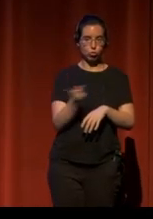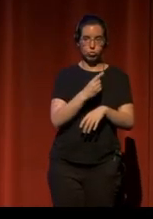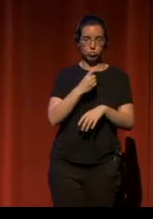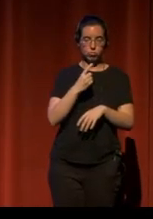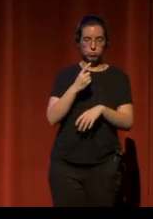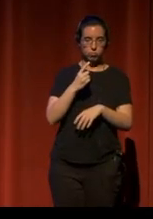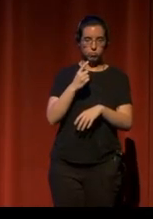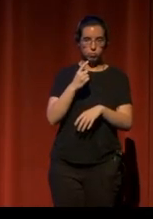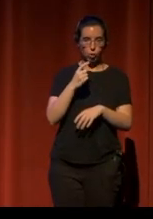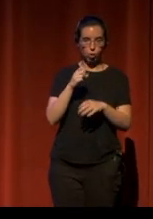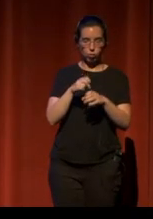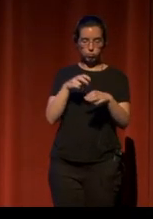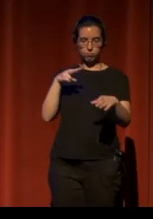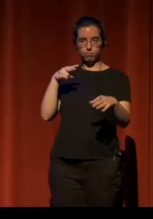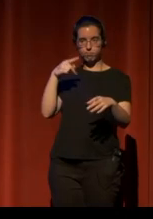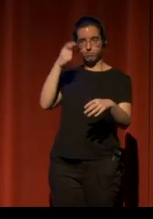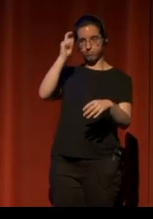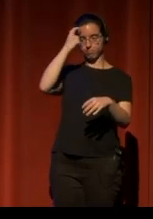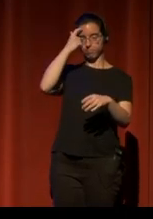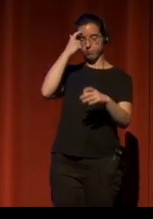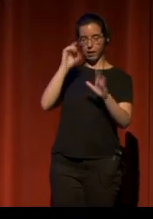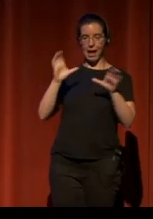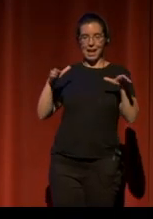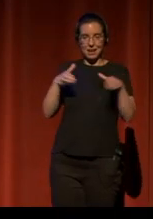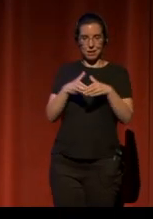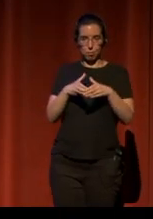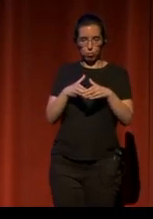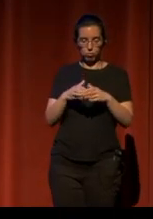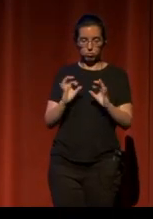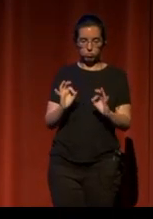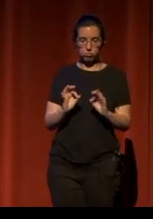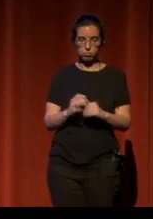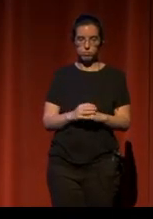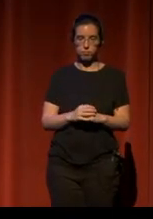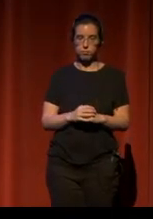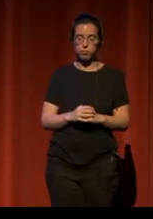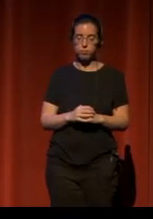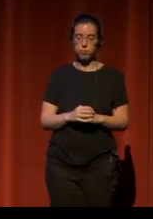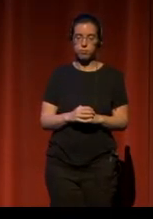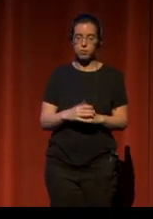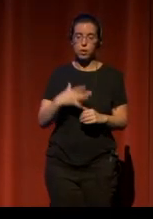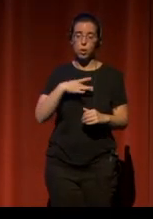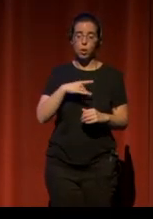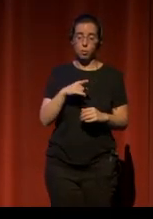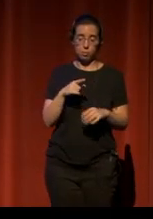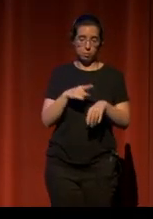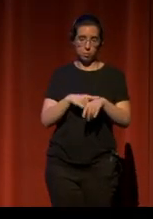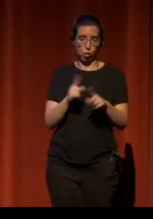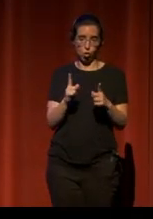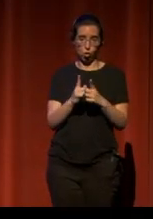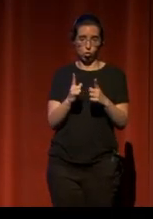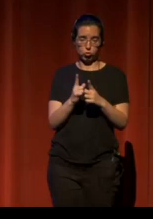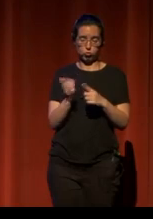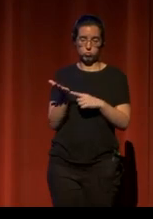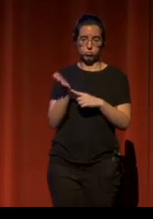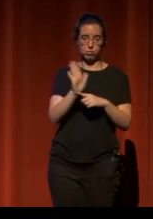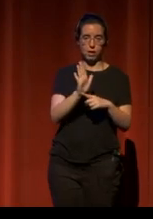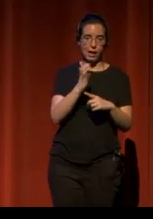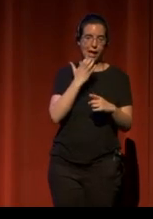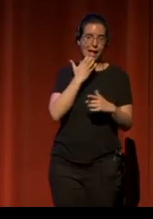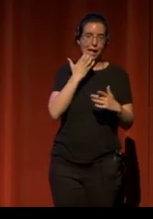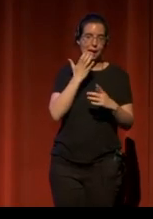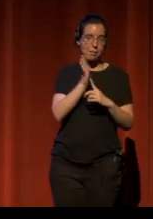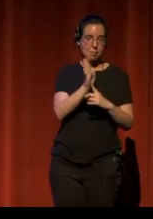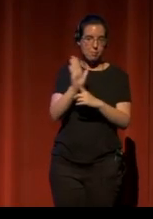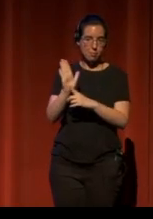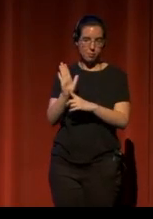los equipos a la interna y a la externa no os puedo poner en unos breves minutos ejemplos muy rápidos de lo que hemos